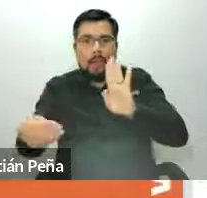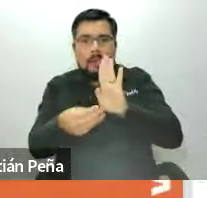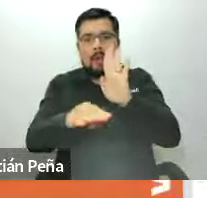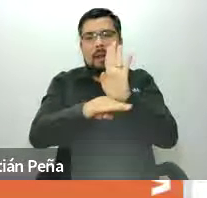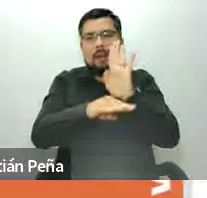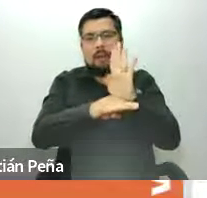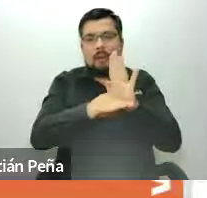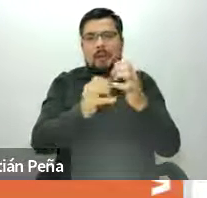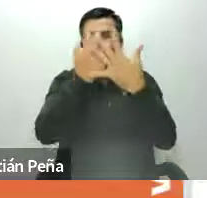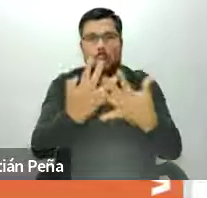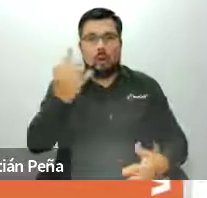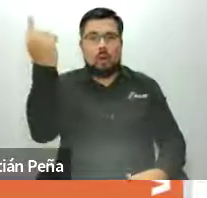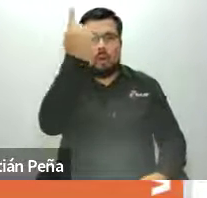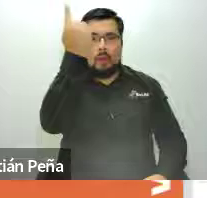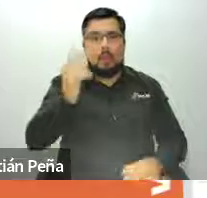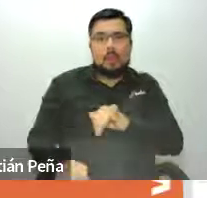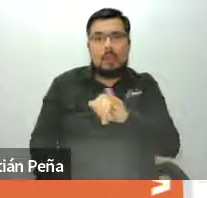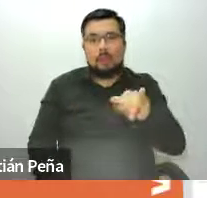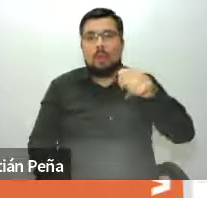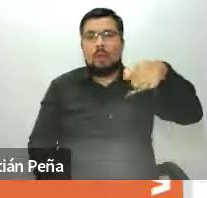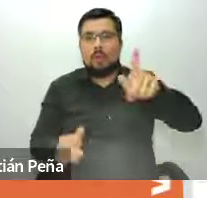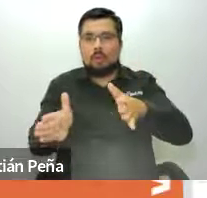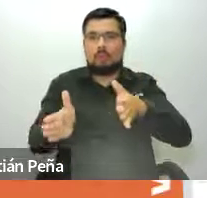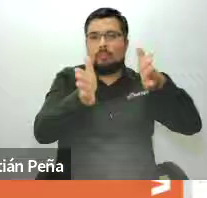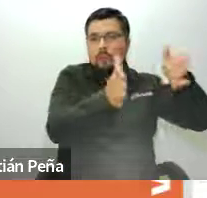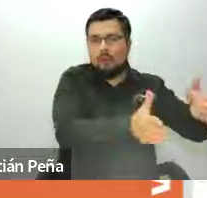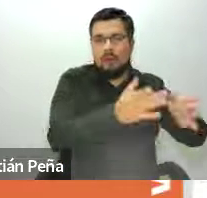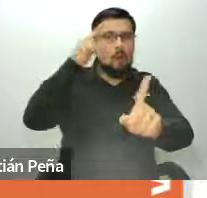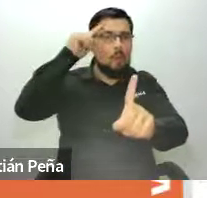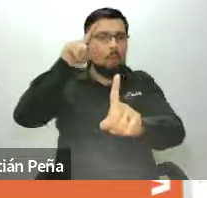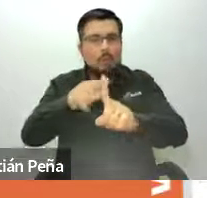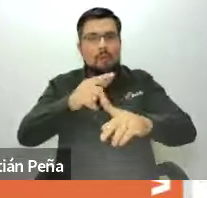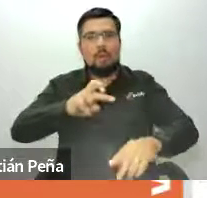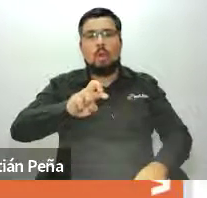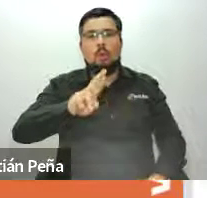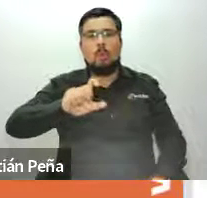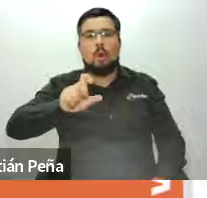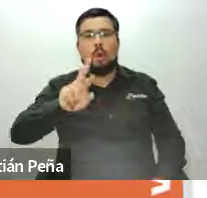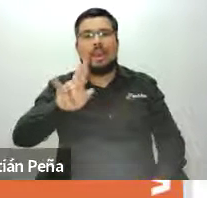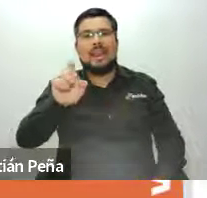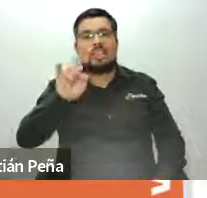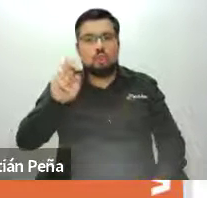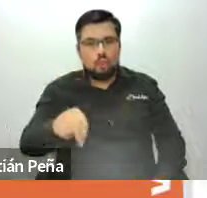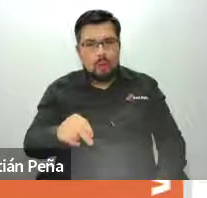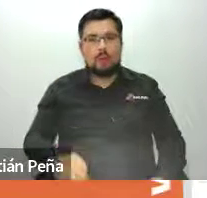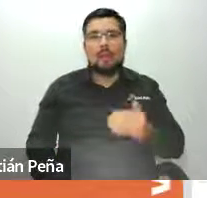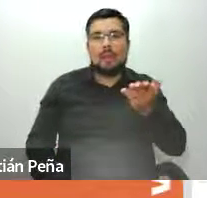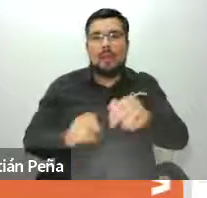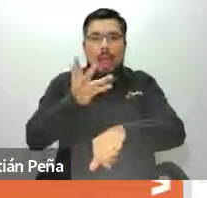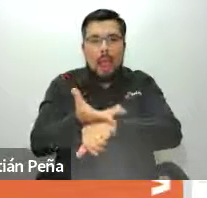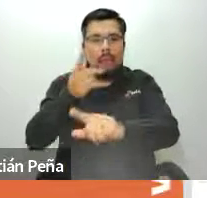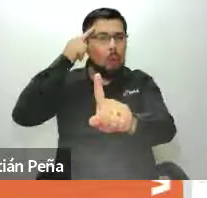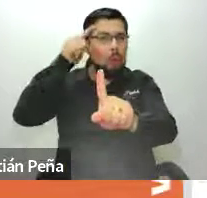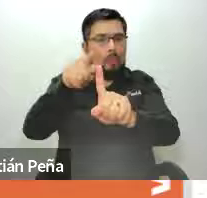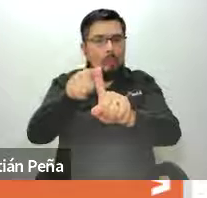objetivos propiamente tal, ¿no es cierto? Los objetivos de las progresiones, que por ejemplo en este caso podemos ver que hay objetivos que se organizan en